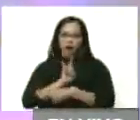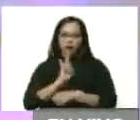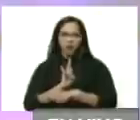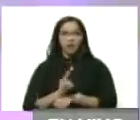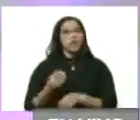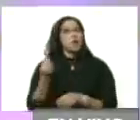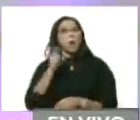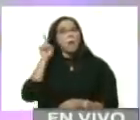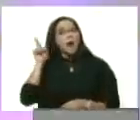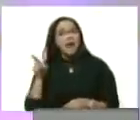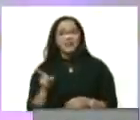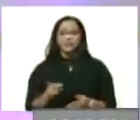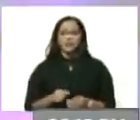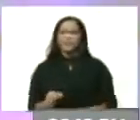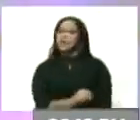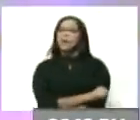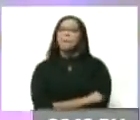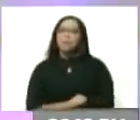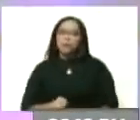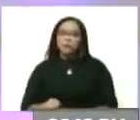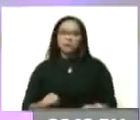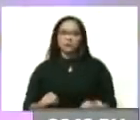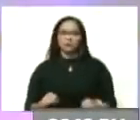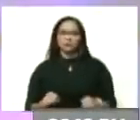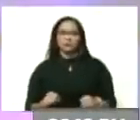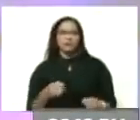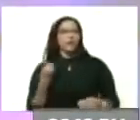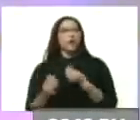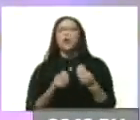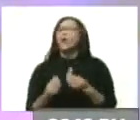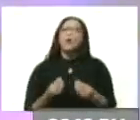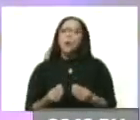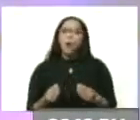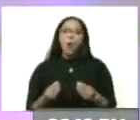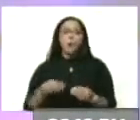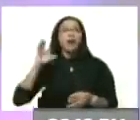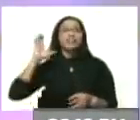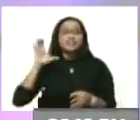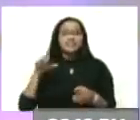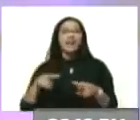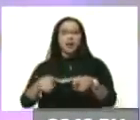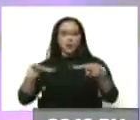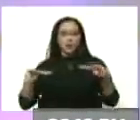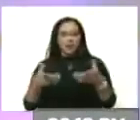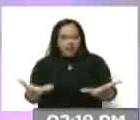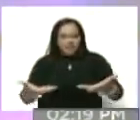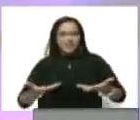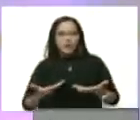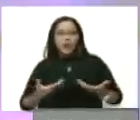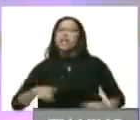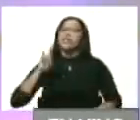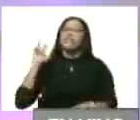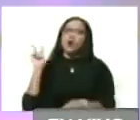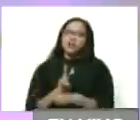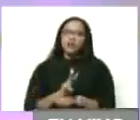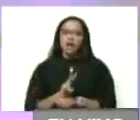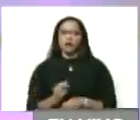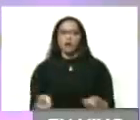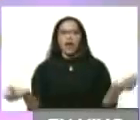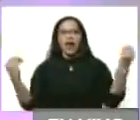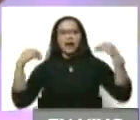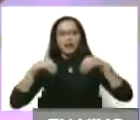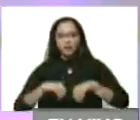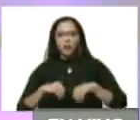cómo ellos están imposibilitando como Estado anfitrión y violentando además el